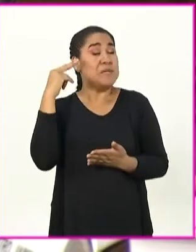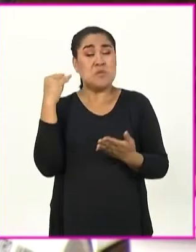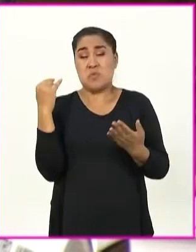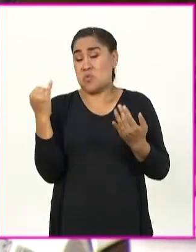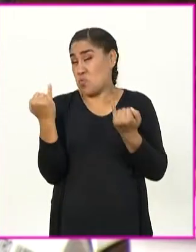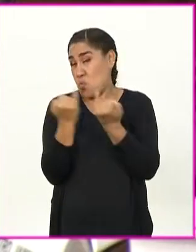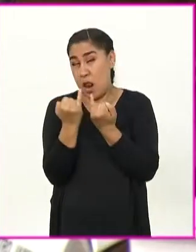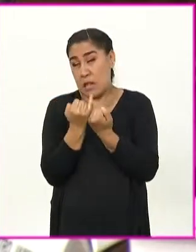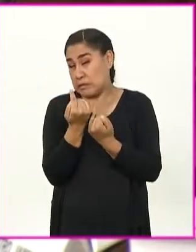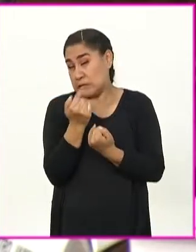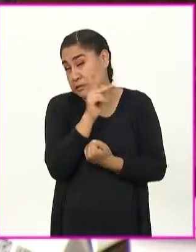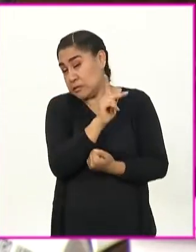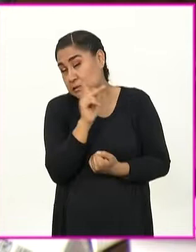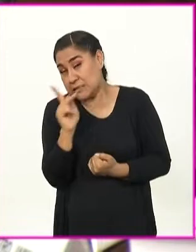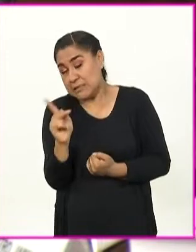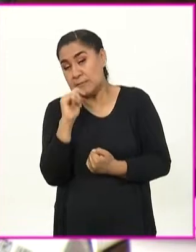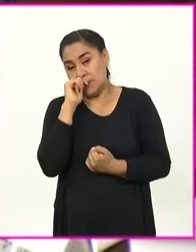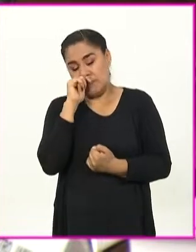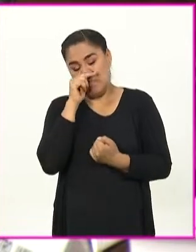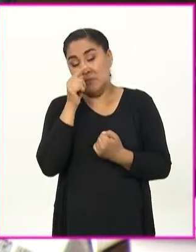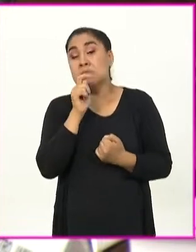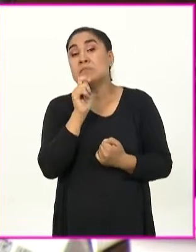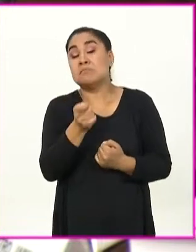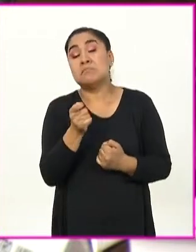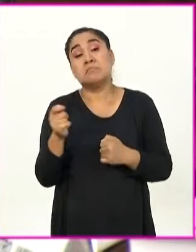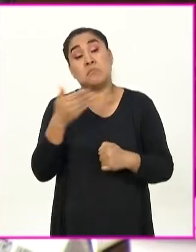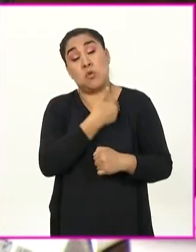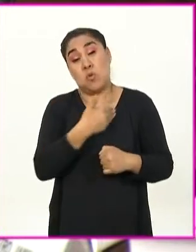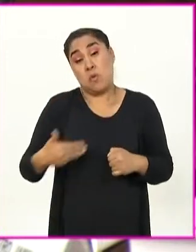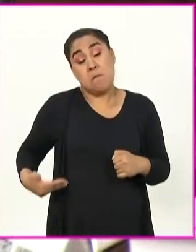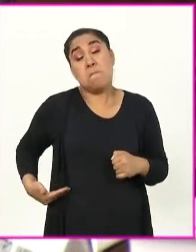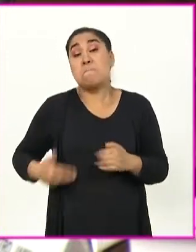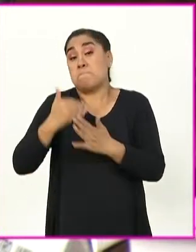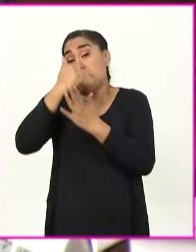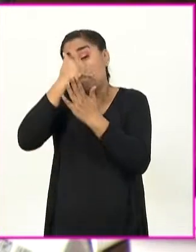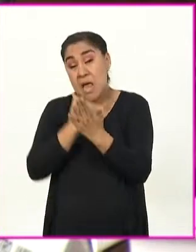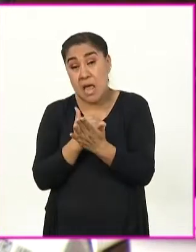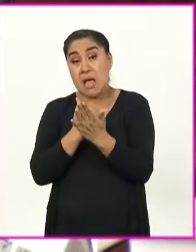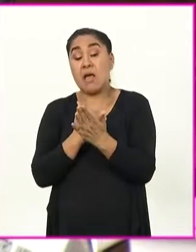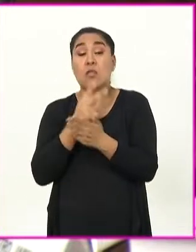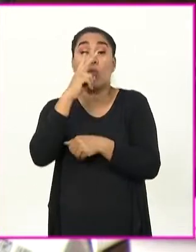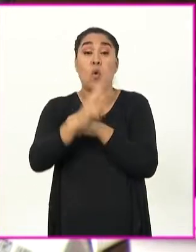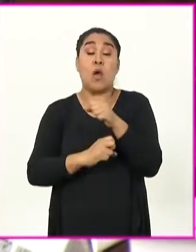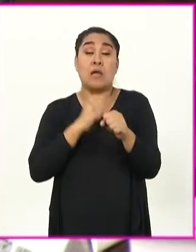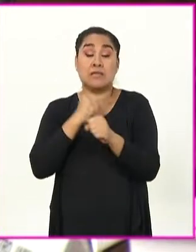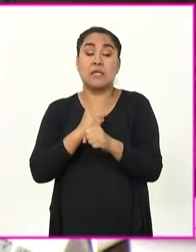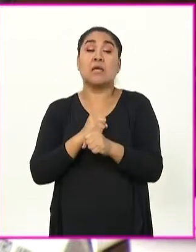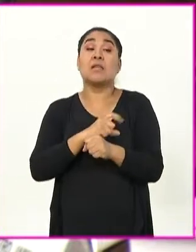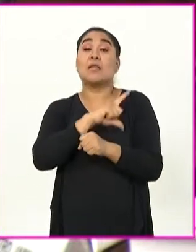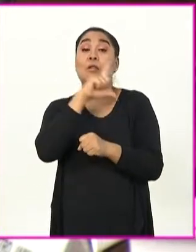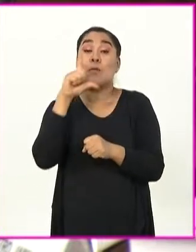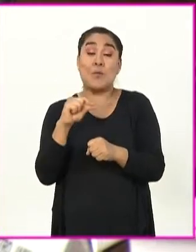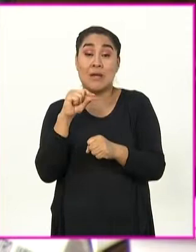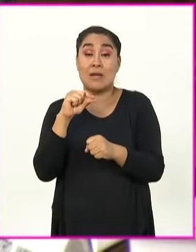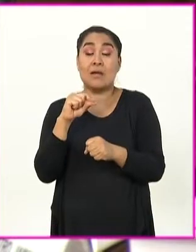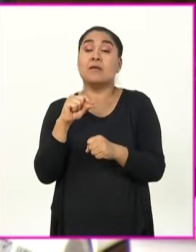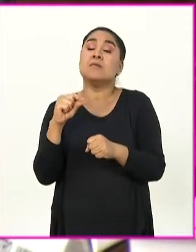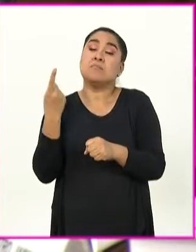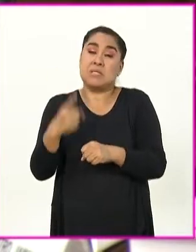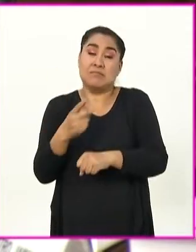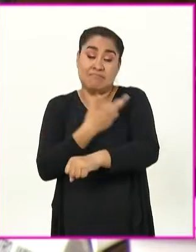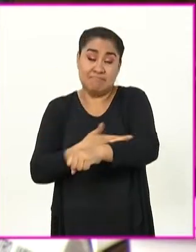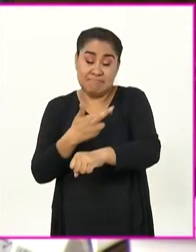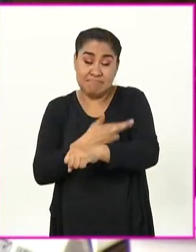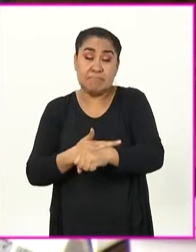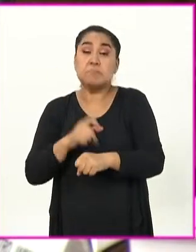en el mismo supuesto de un mandato reducido de un mandato de dos años y que al momento de promover la acción de inconstitucionalidad